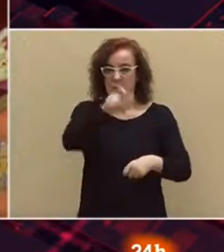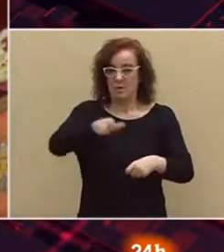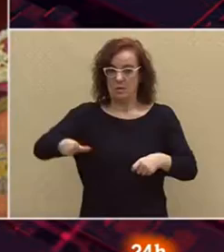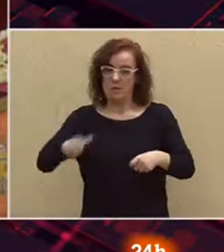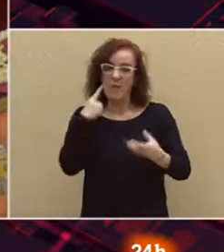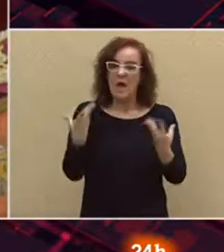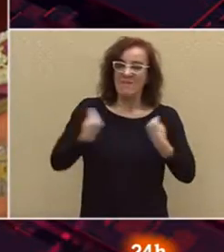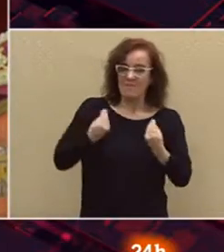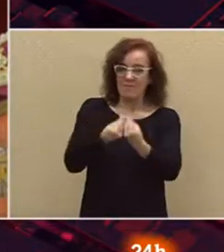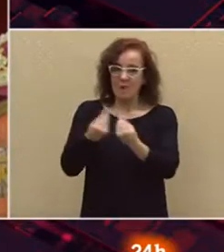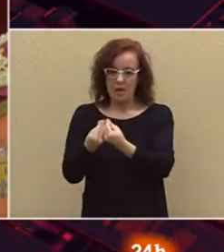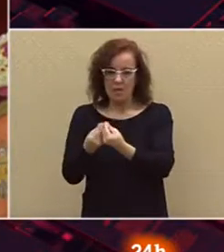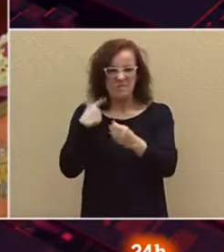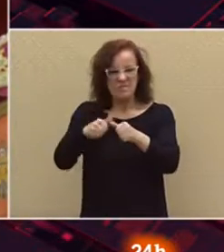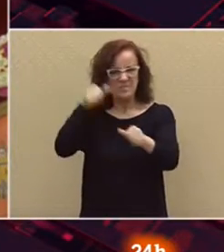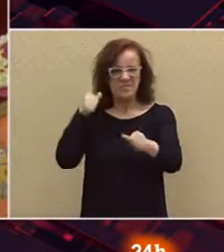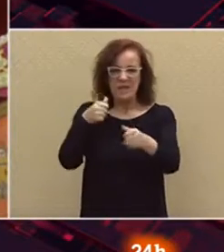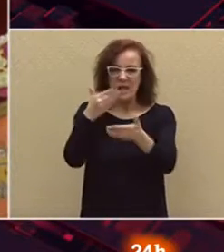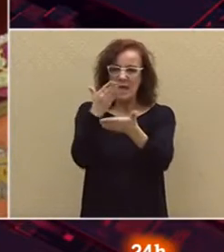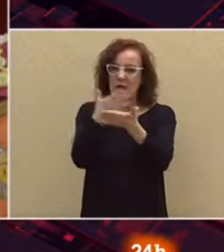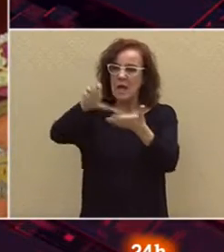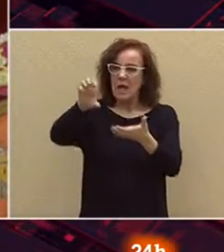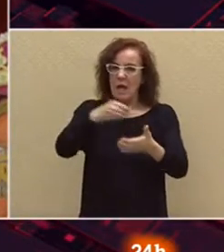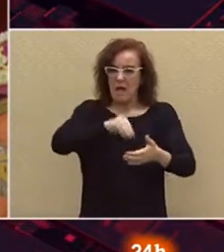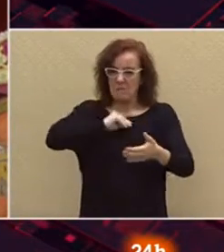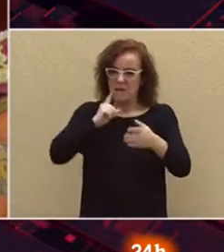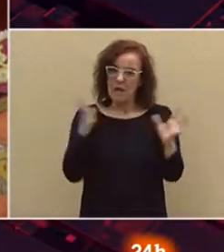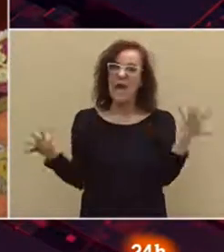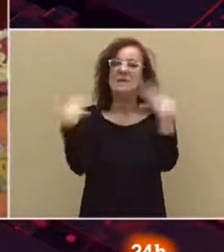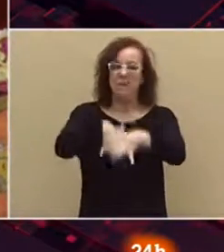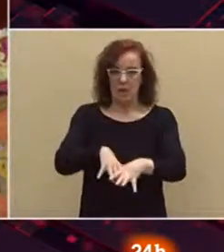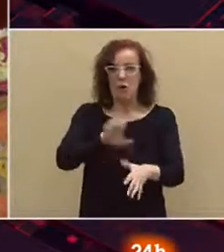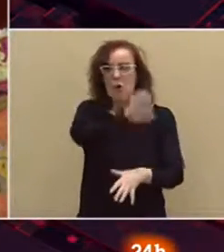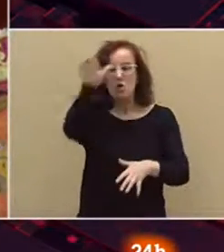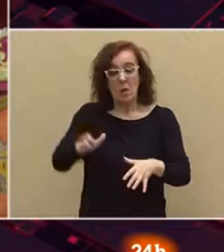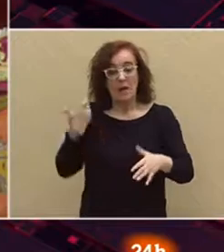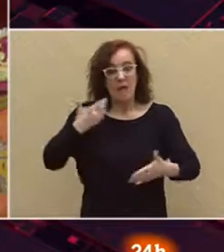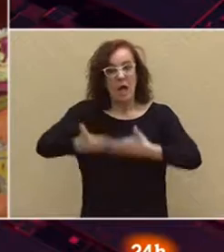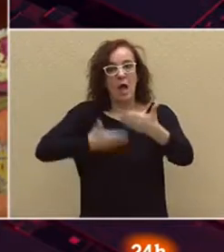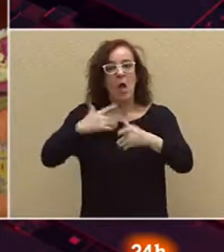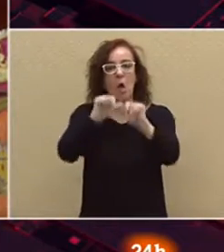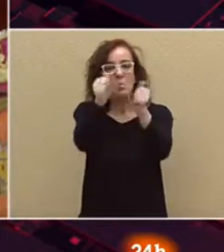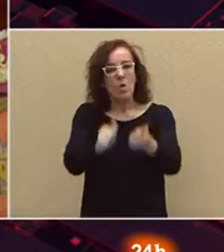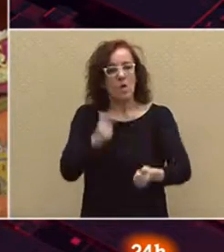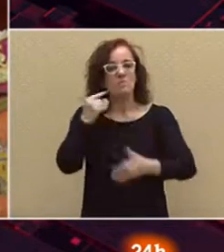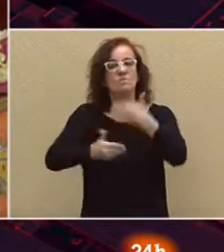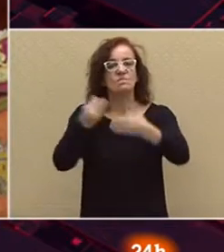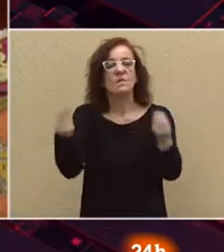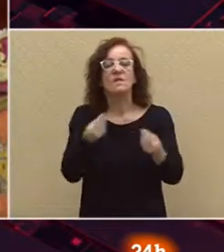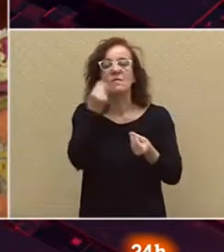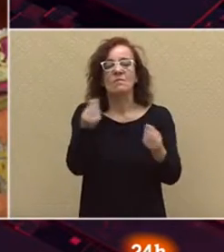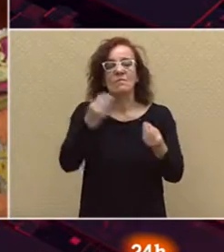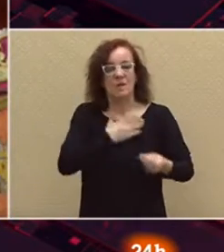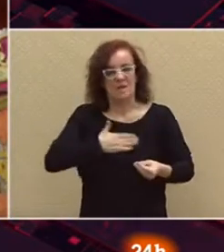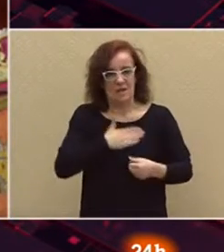dejando atrás las dos Españas y de integración en una Europa que ya entonces era un modelo de prosperidad y bienestar.